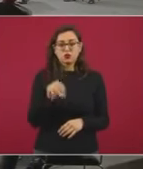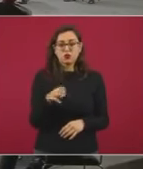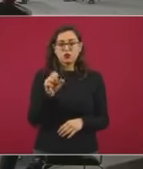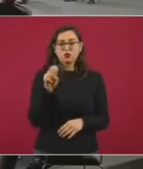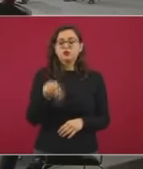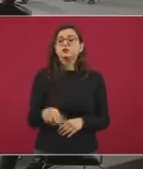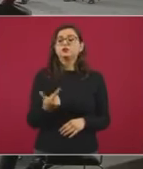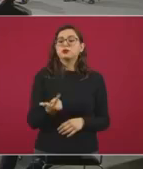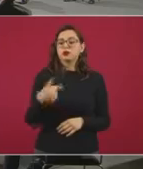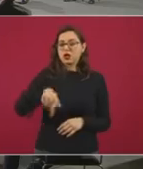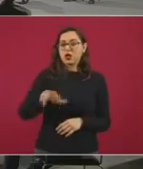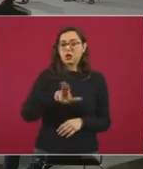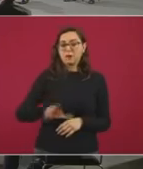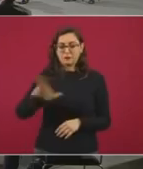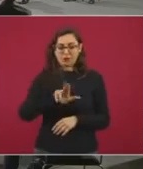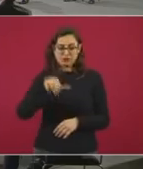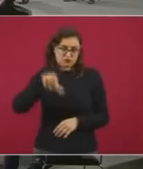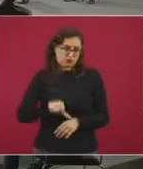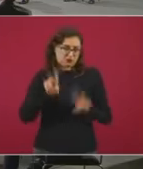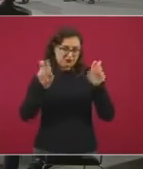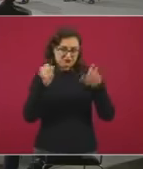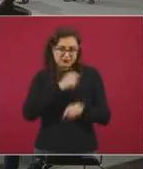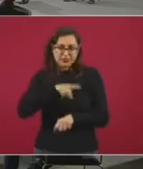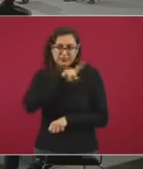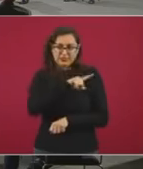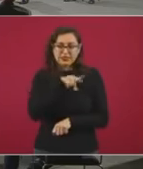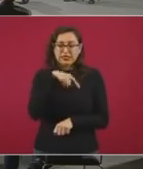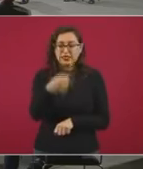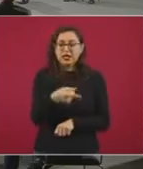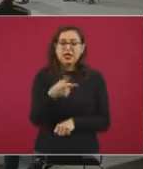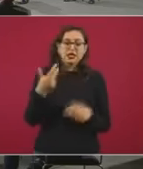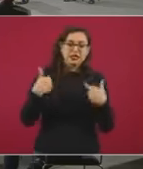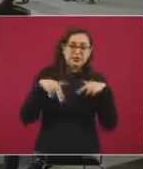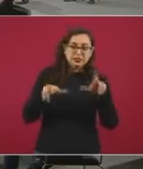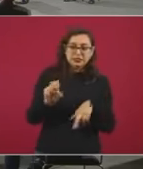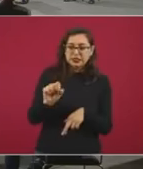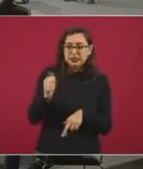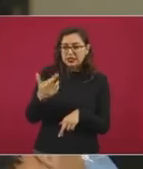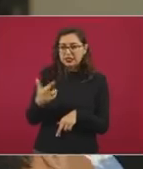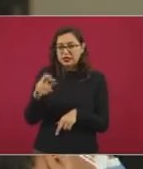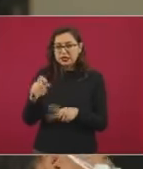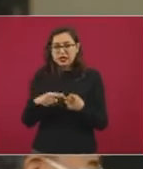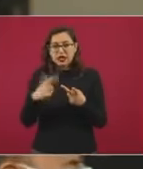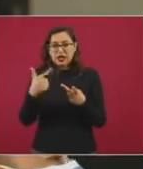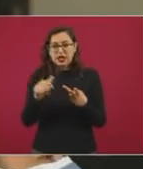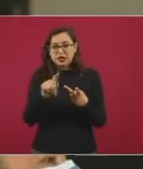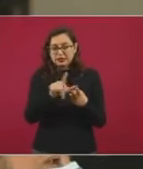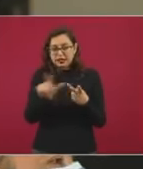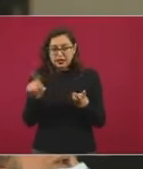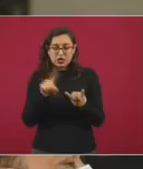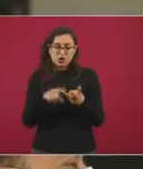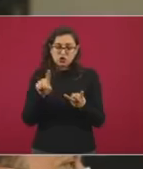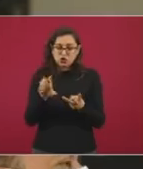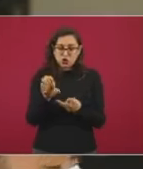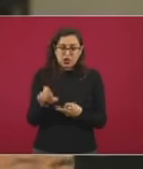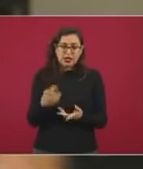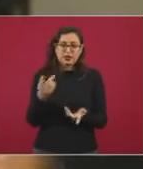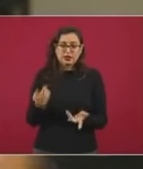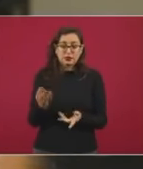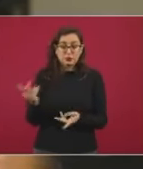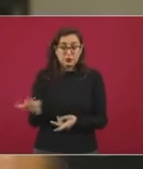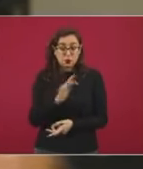este martes de la salud, sí me gustaría, si el canciller o el doctor Gatell o el maestro Zoé nos quieren contestar esta pregunta.